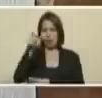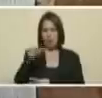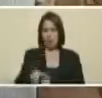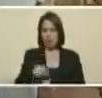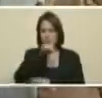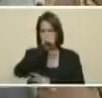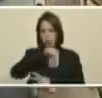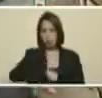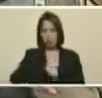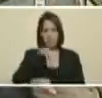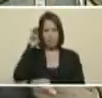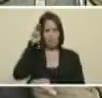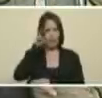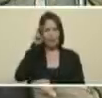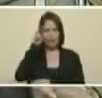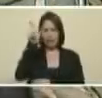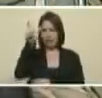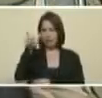maestro